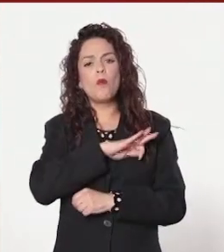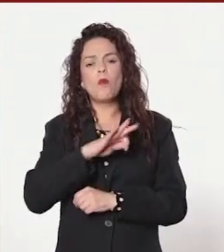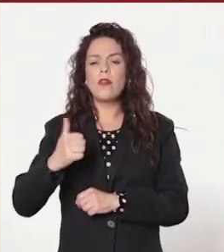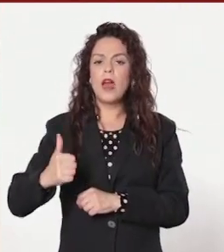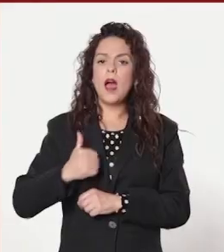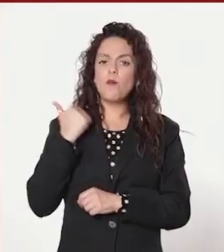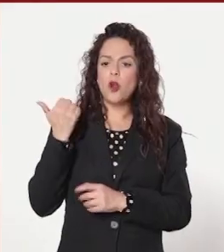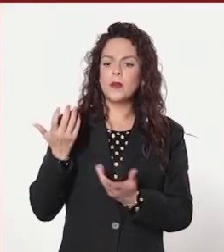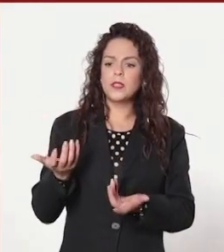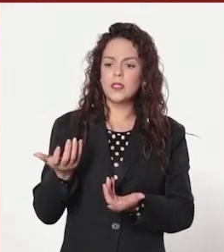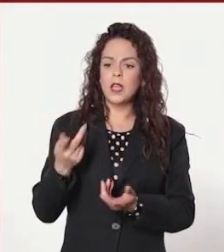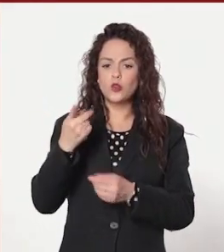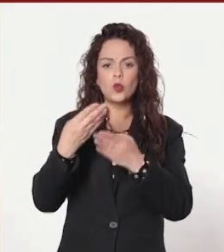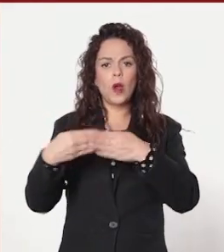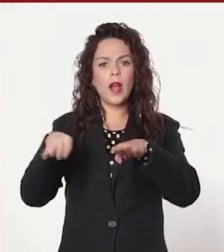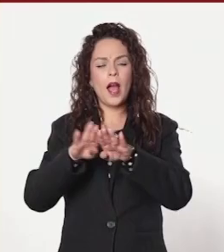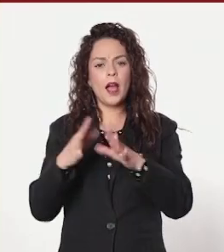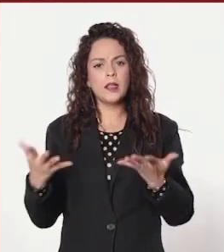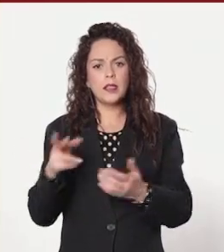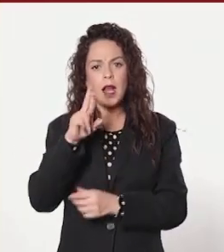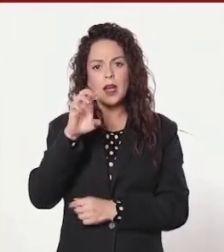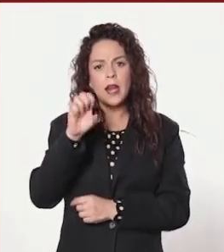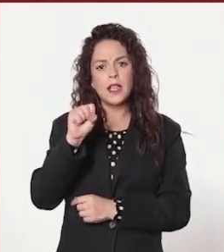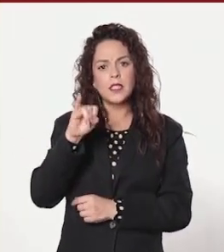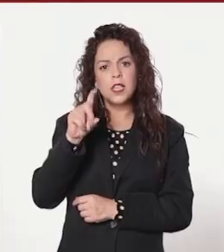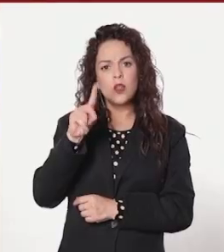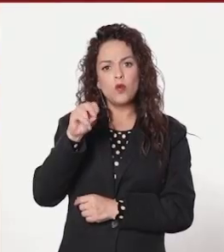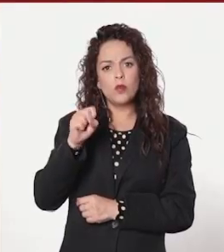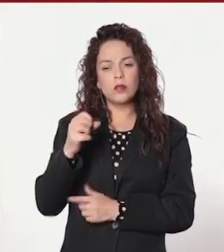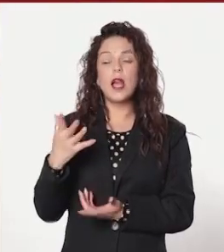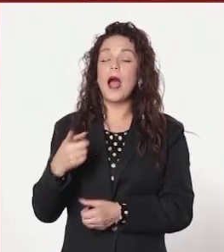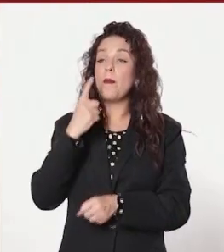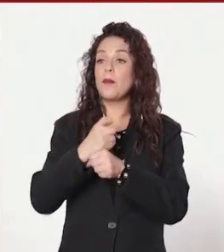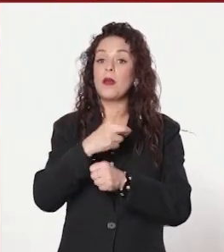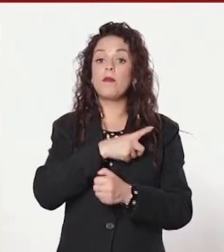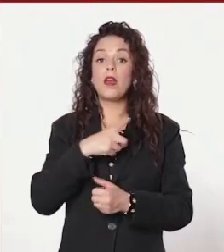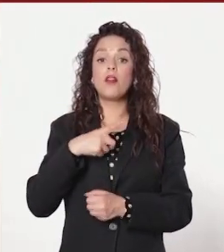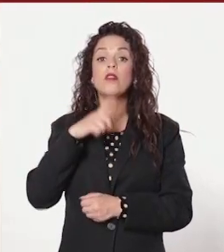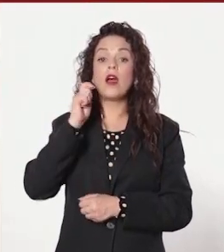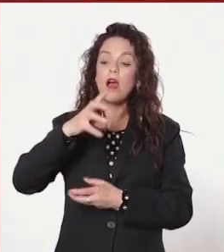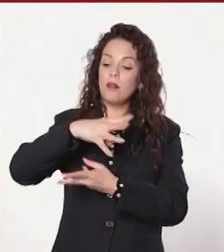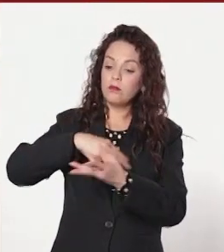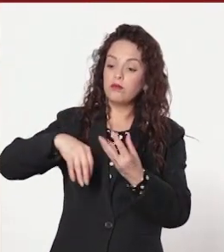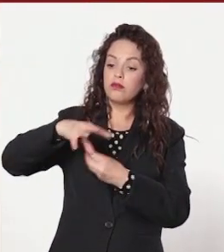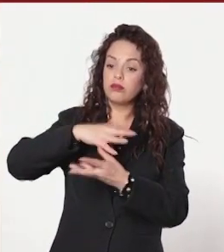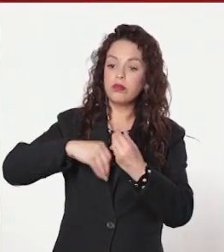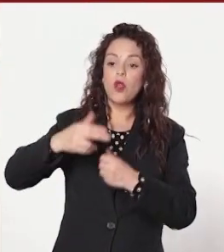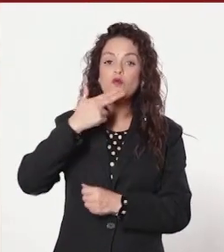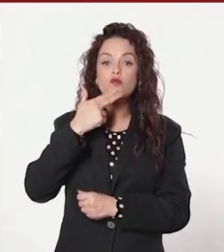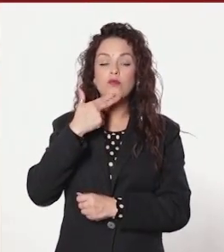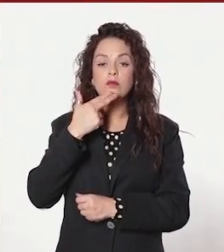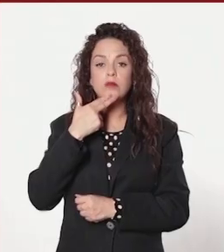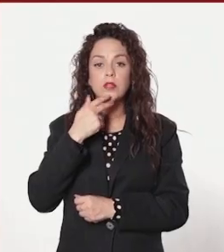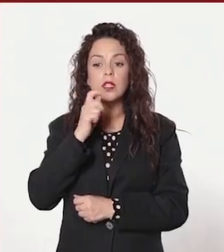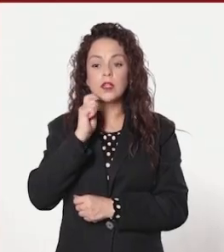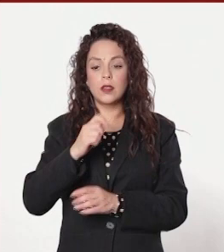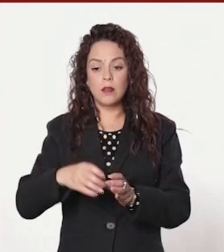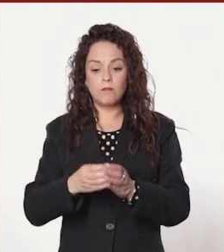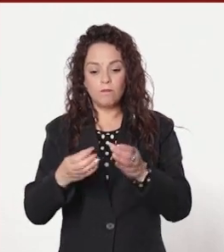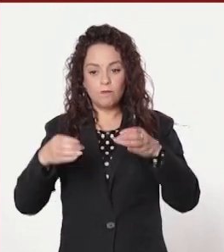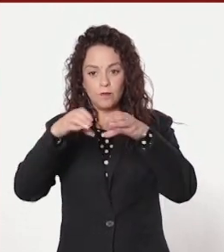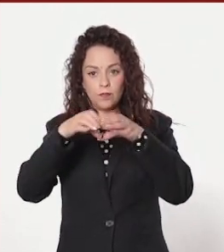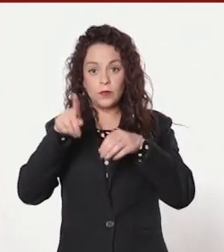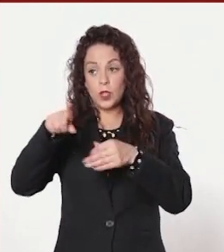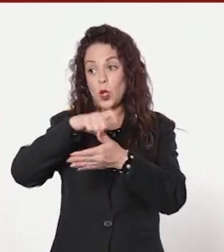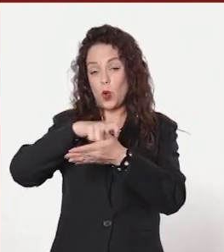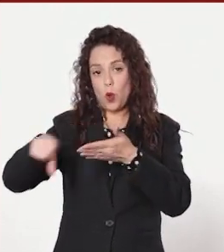casa? No, lo primero que pueden hacer es tratar de reutilizar los envases o empaques los que ellos compran los productos. Si